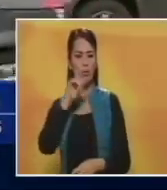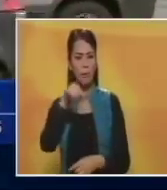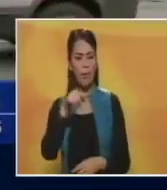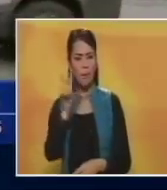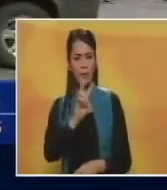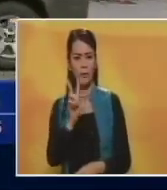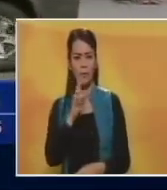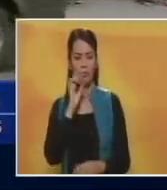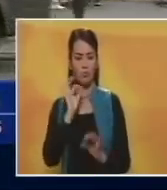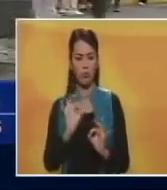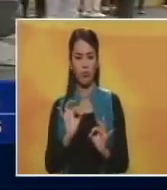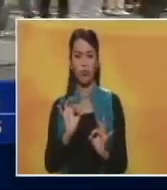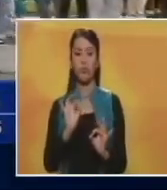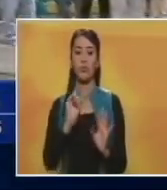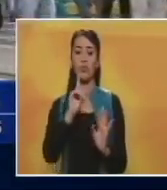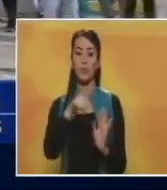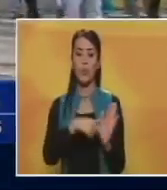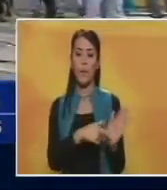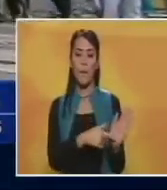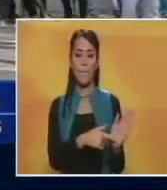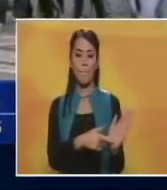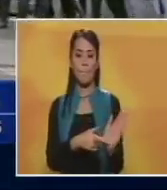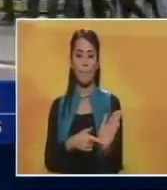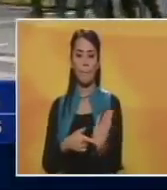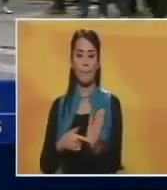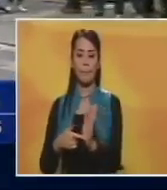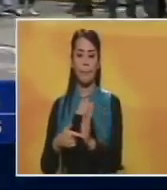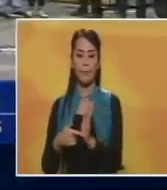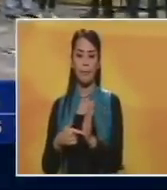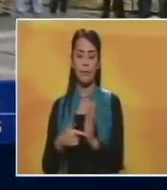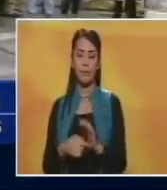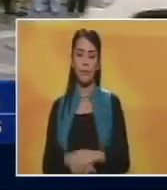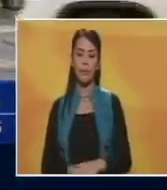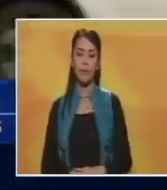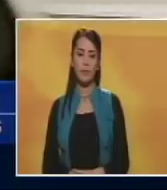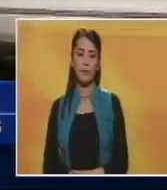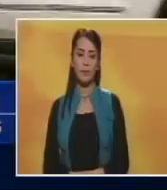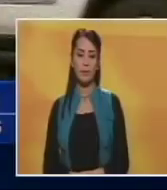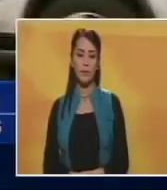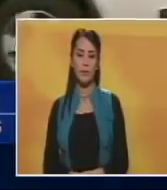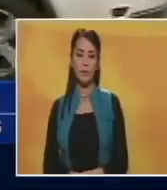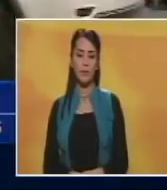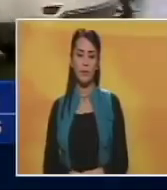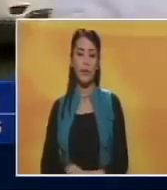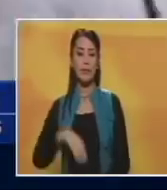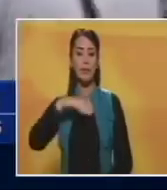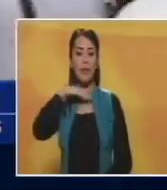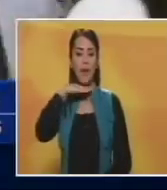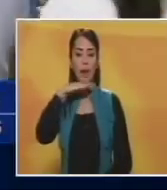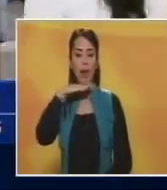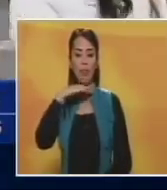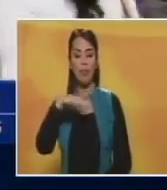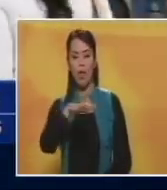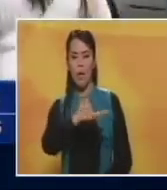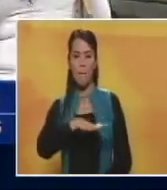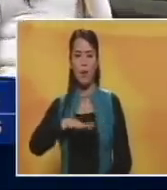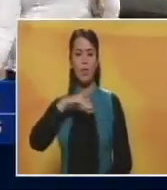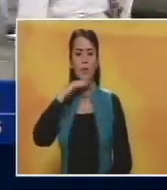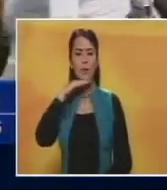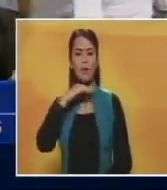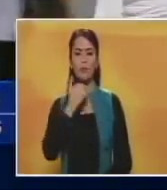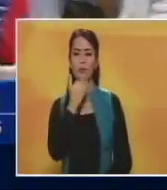podemos mostrar ahora el panorama hacia lo que es hacia Sabana Grande, donde